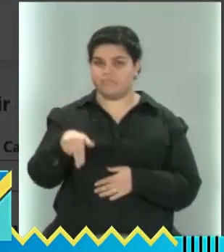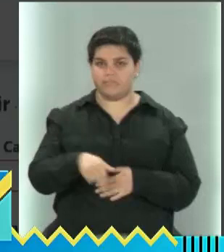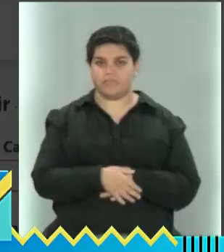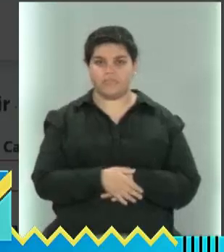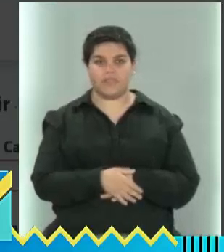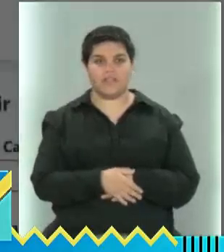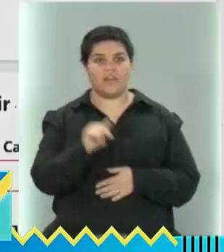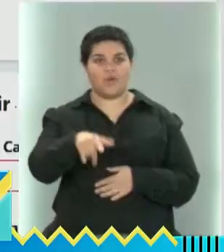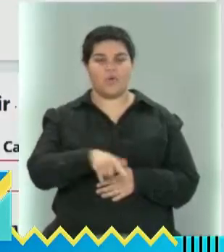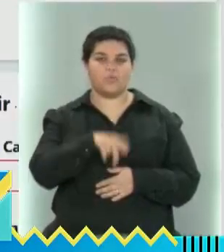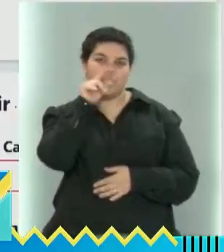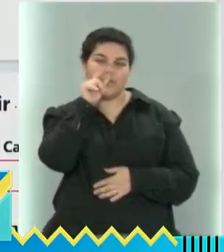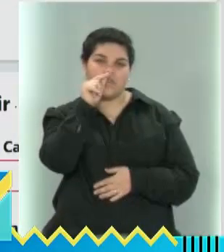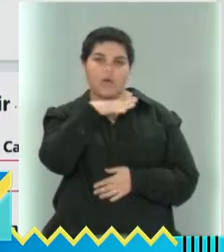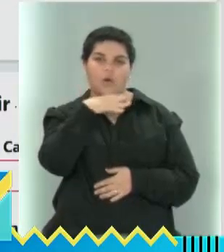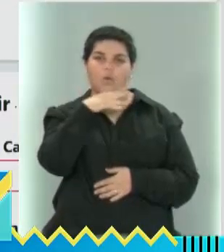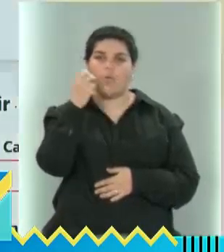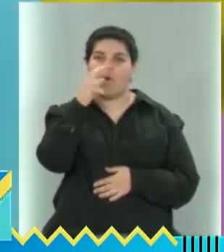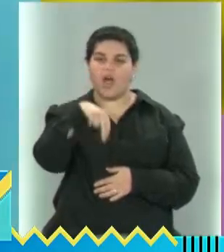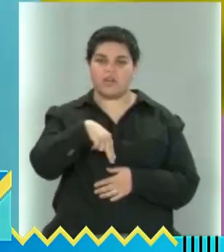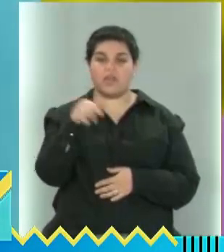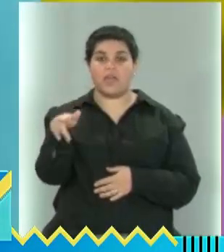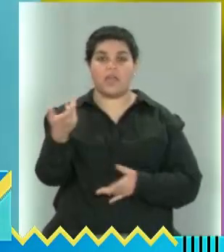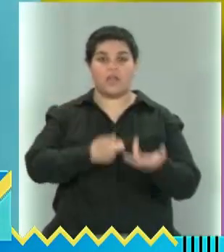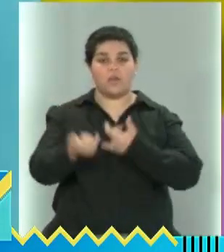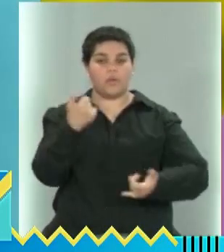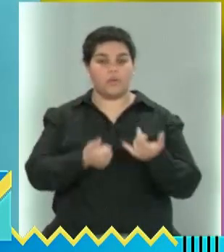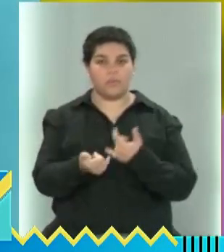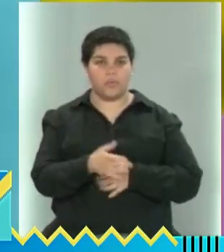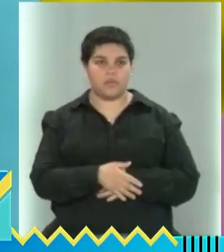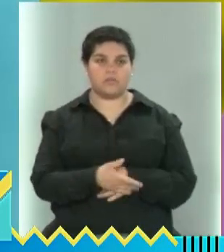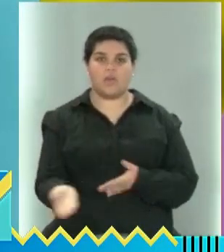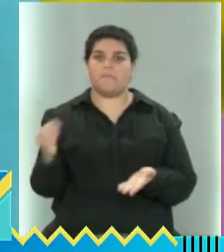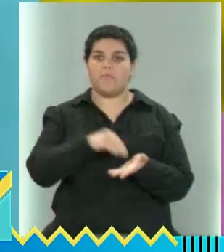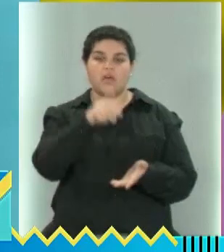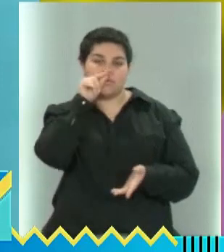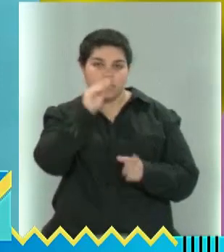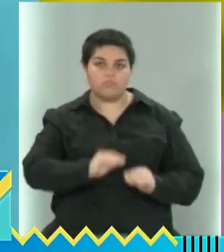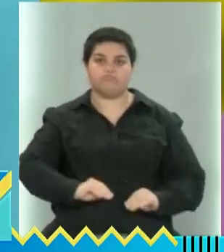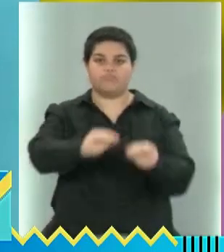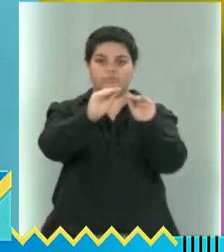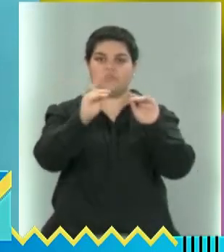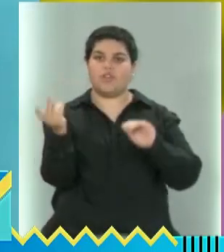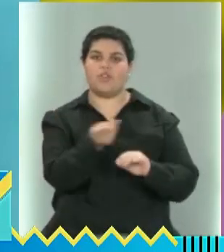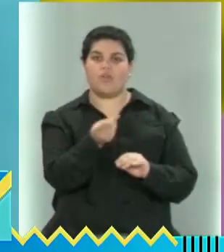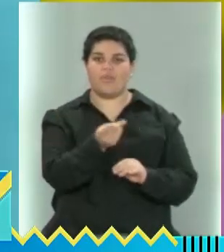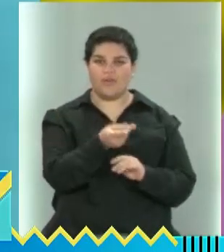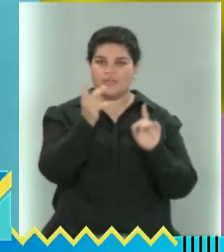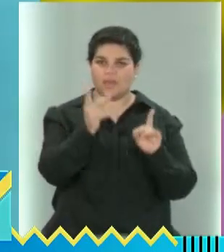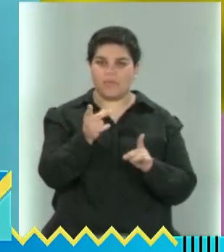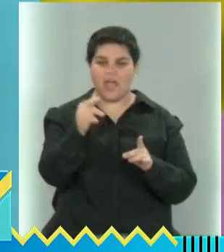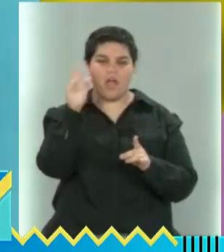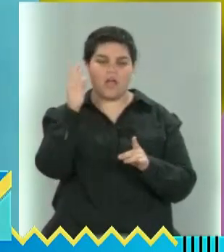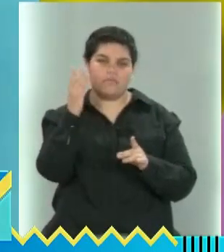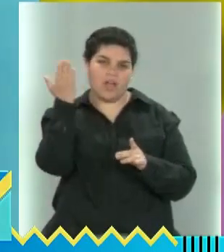tuit de Juan Pablo que queda en el Twitter y nos sumamos también, a lo que se está diciendo dentro de las redes sociales